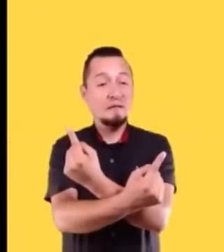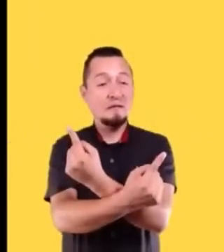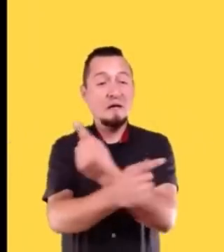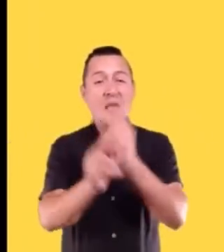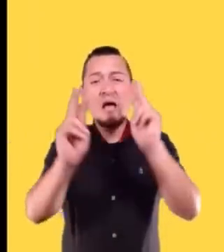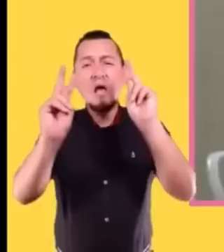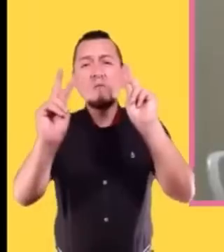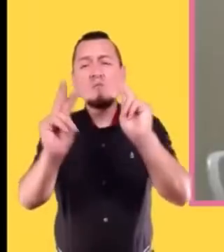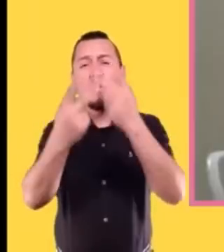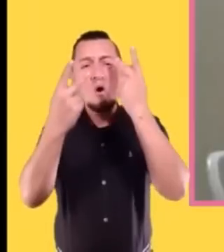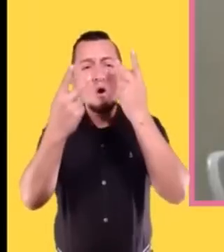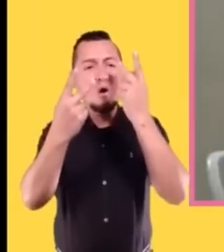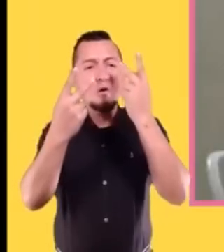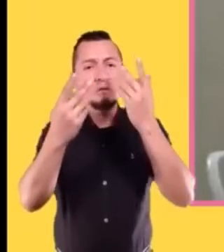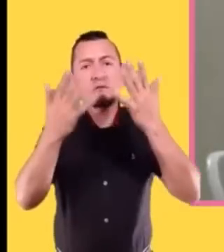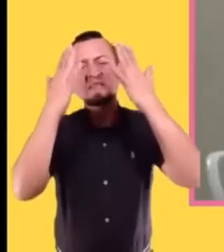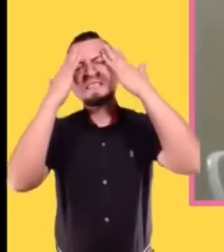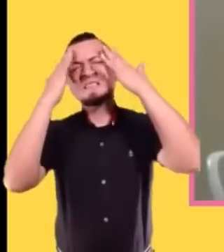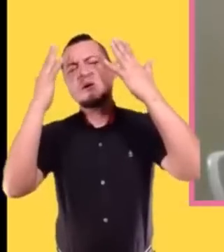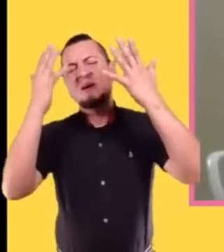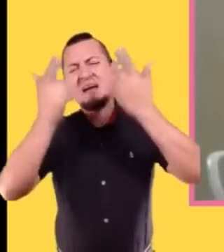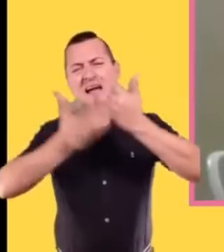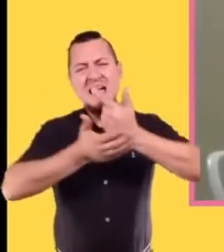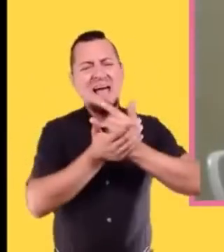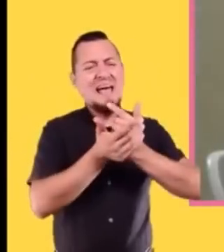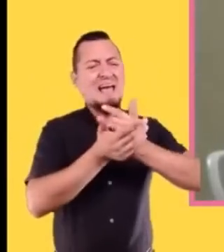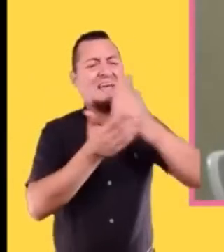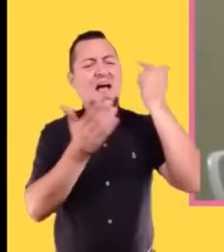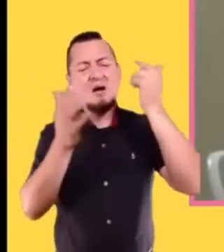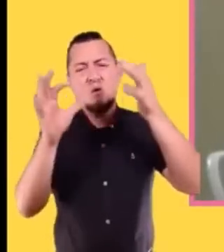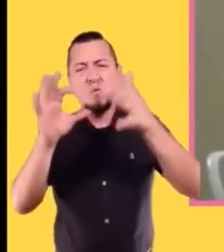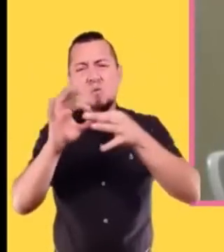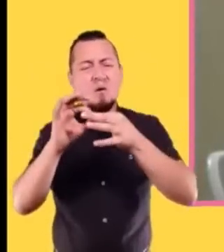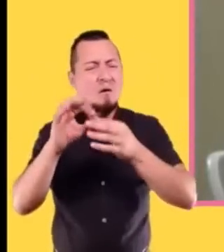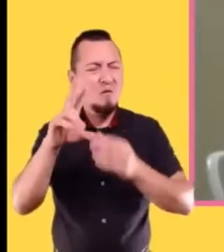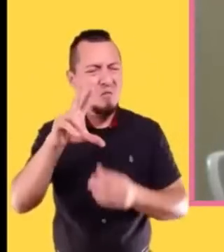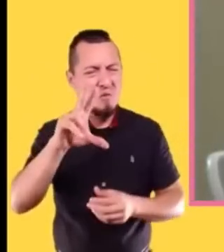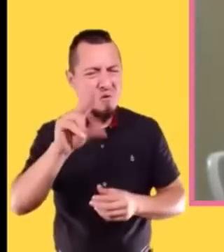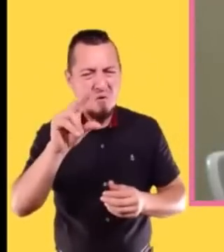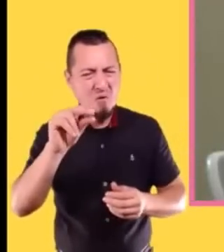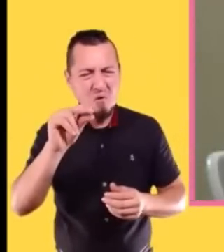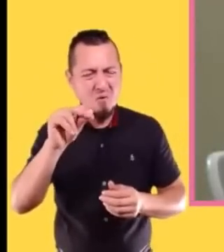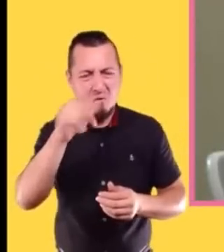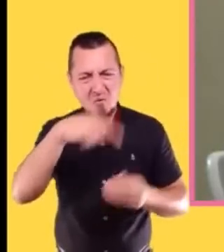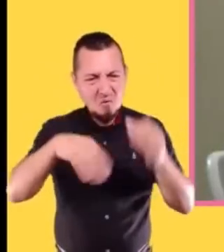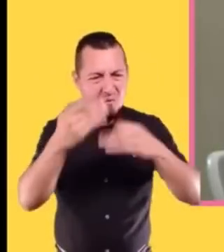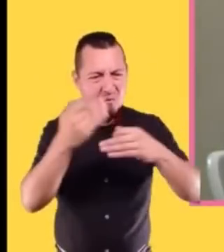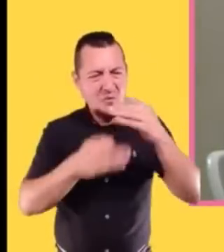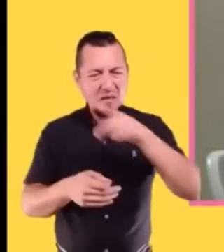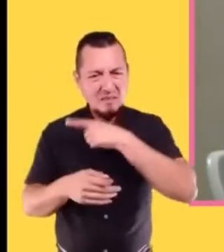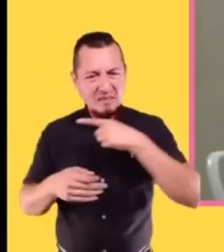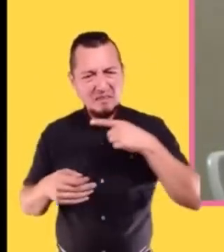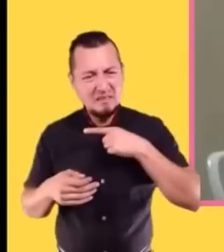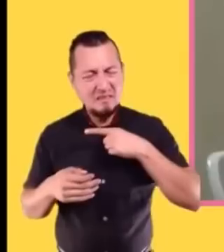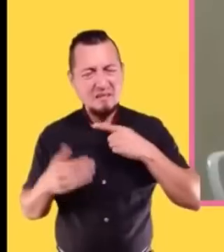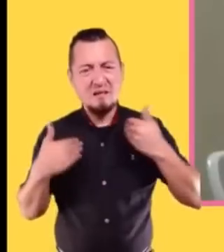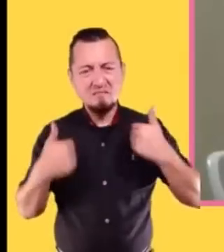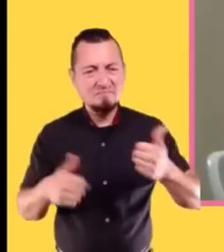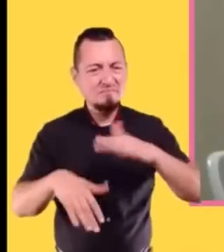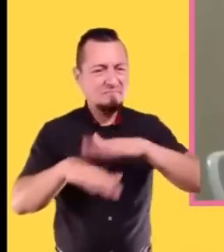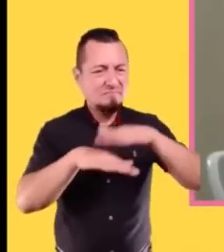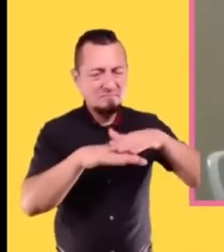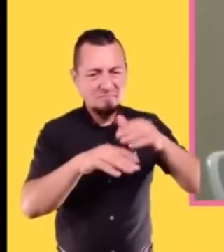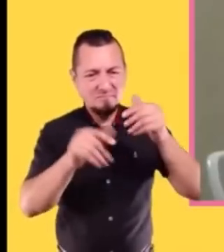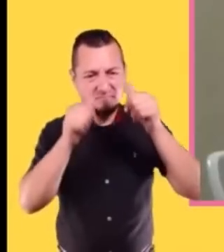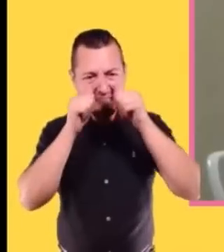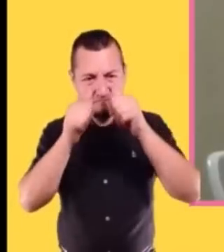que queremos convertir todo en un problema mayúsculo. Entonces, necesitamos también darle información objetiva a las